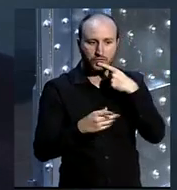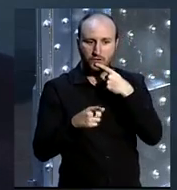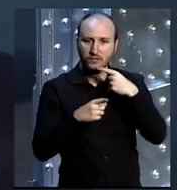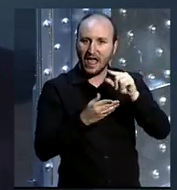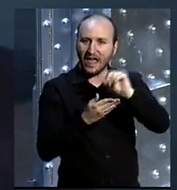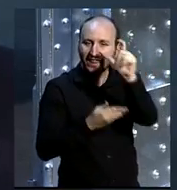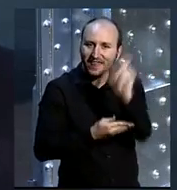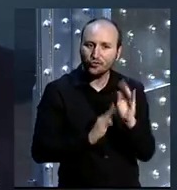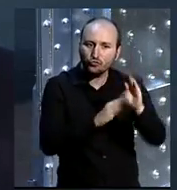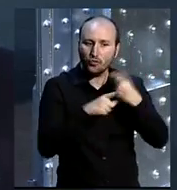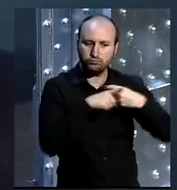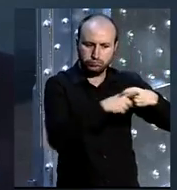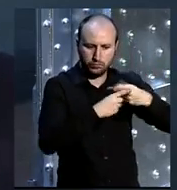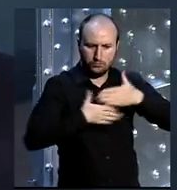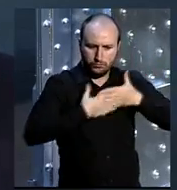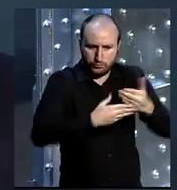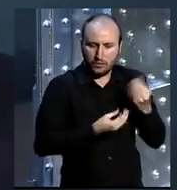esos datos. Pero es un tema